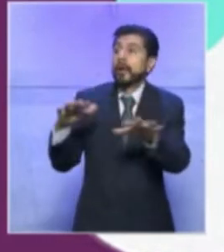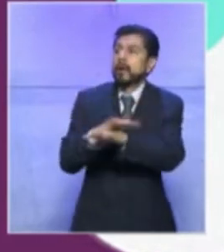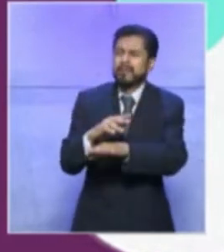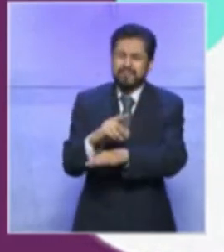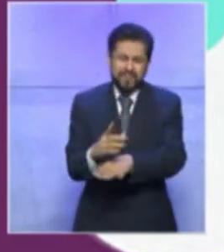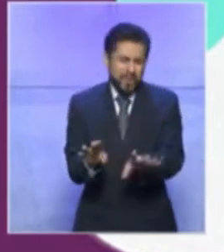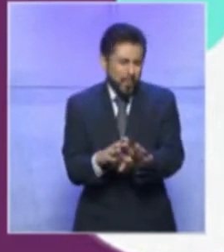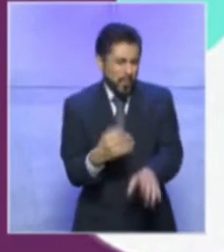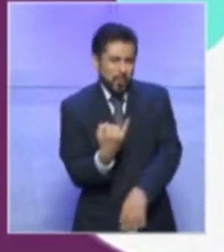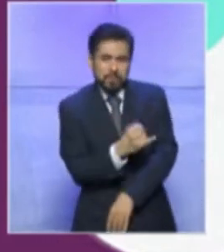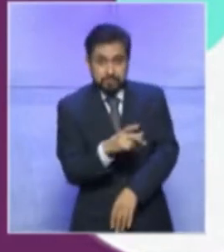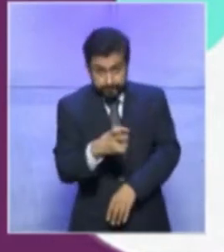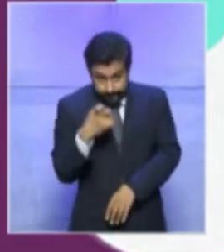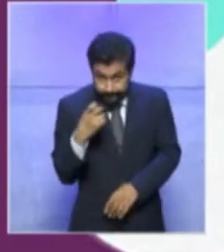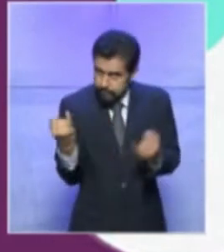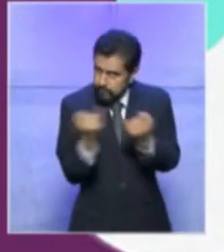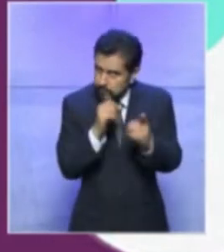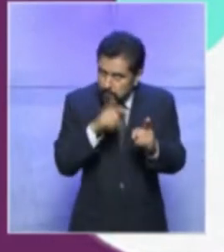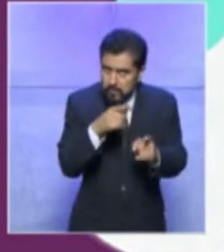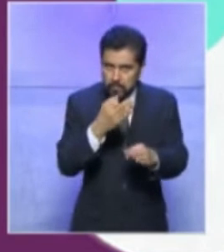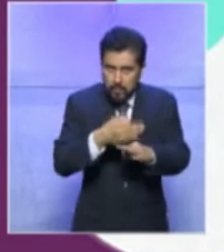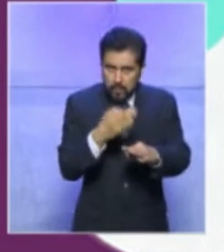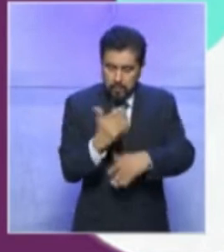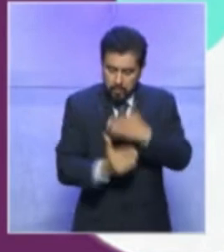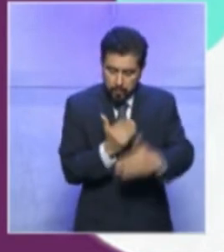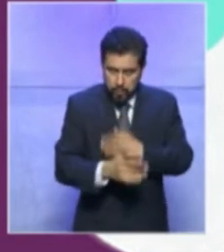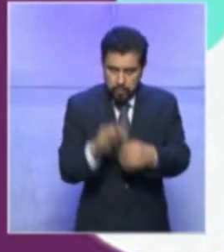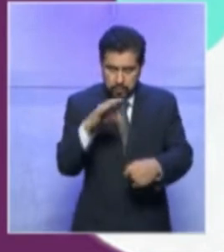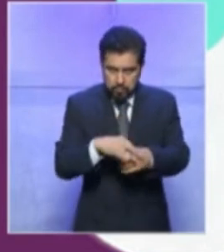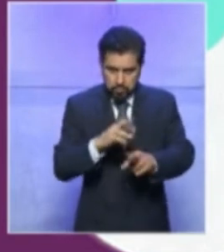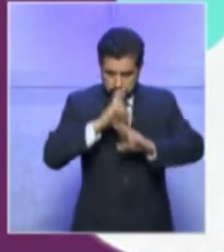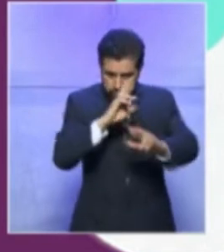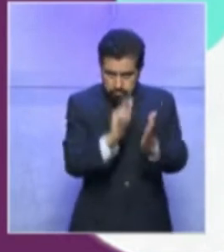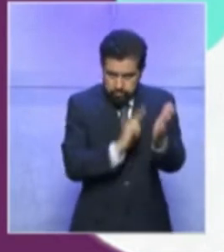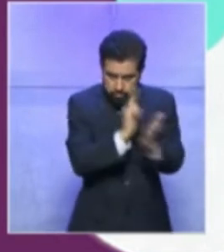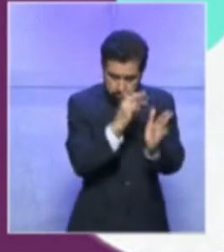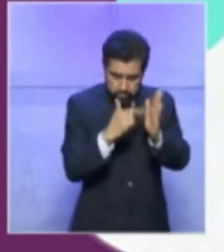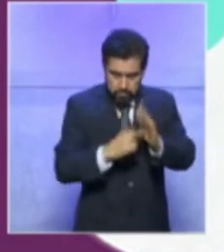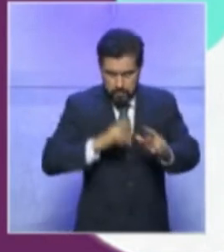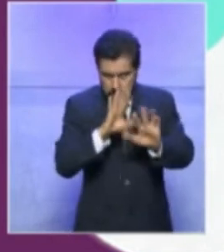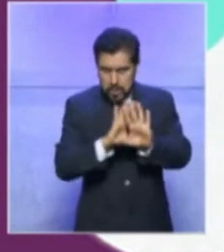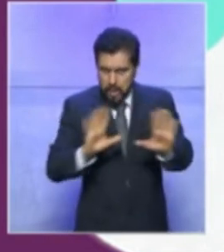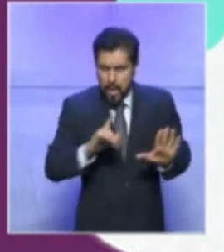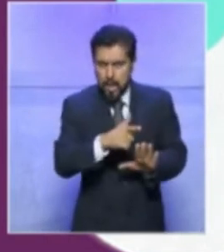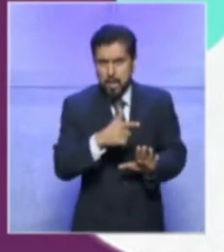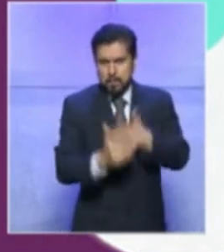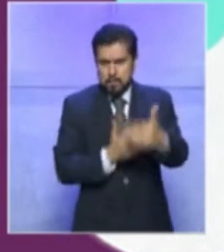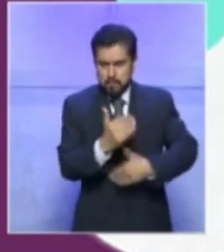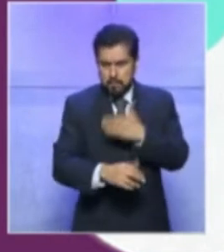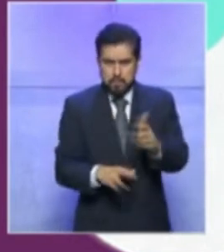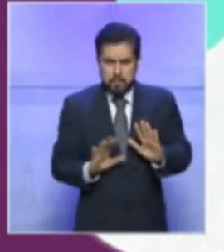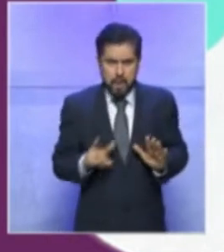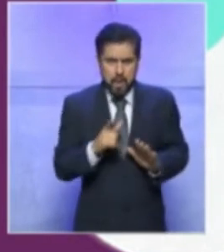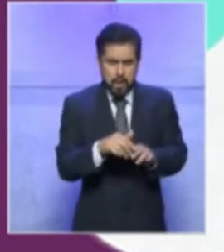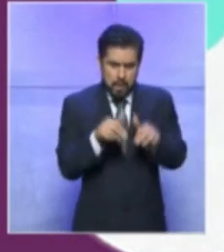esta razón, también debe rechazarse cualquier intento de modificación a la interpretación de las normas electorales vinculadas con los resultados,